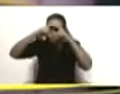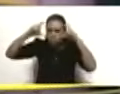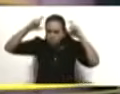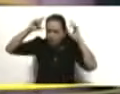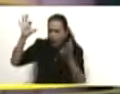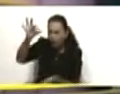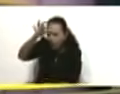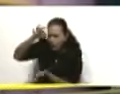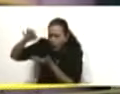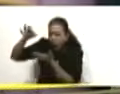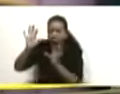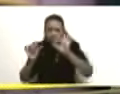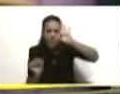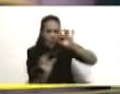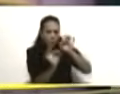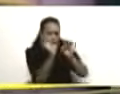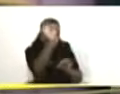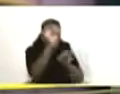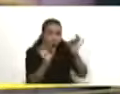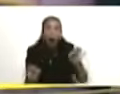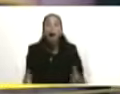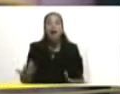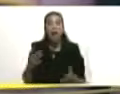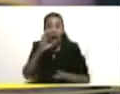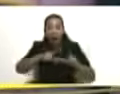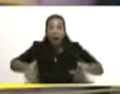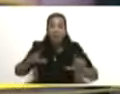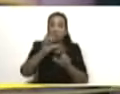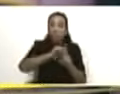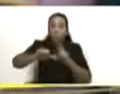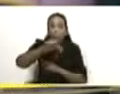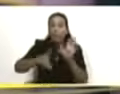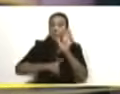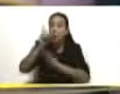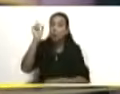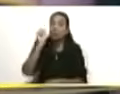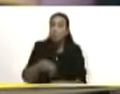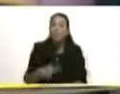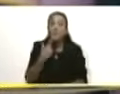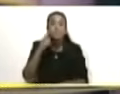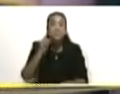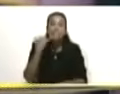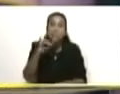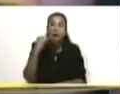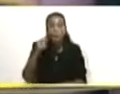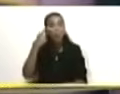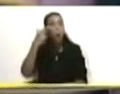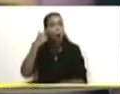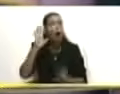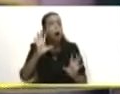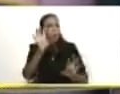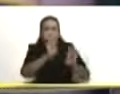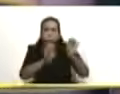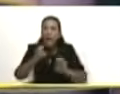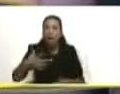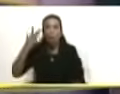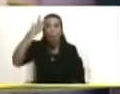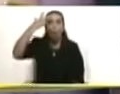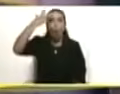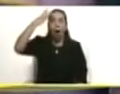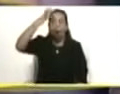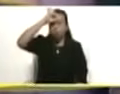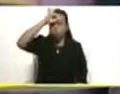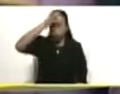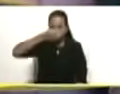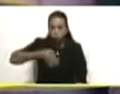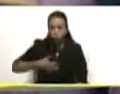fundamentales del pensamiento de nuestros jóvenes, como áreas estructurales del desarrollo, y que siempre, y uno lo ve, hay genios y genias en